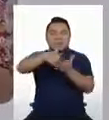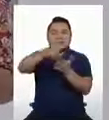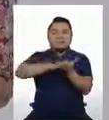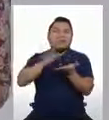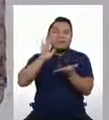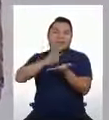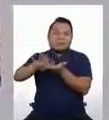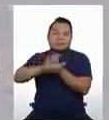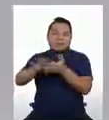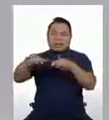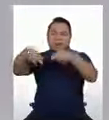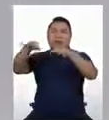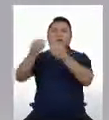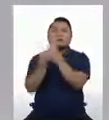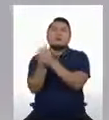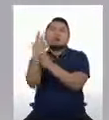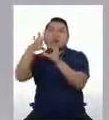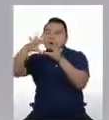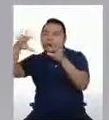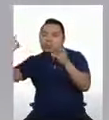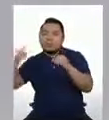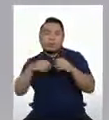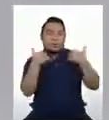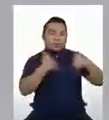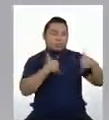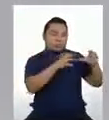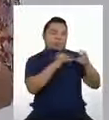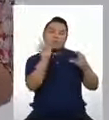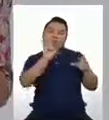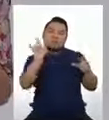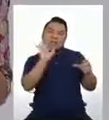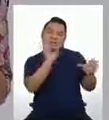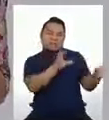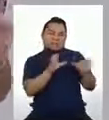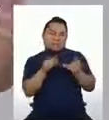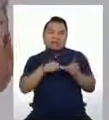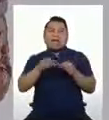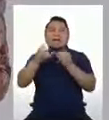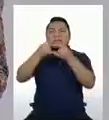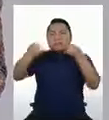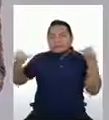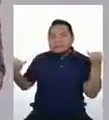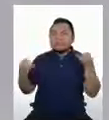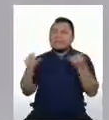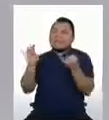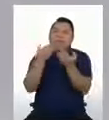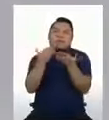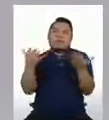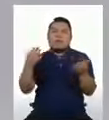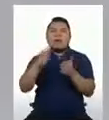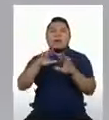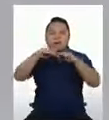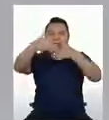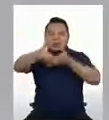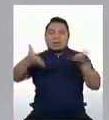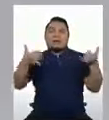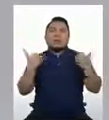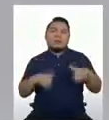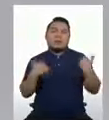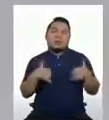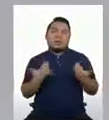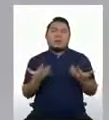manchar, como hojas secas, piezas de juguetes que ya no necesites, hilos o sogas gruesas, cajas de